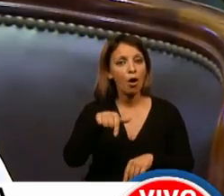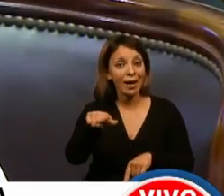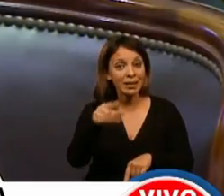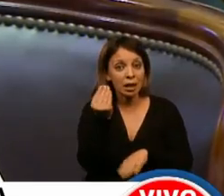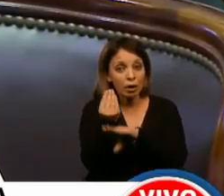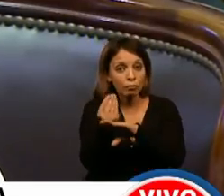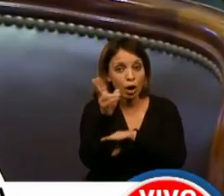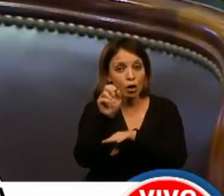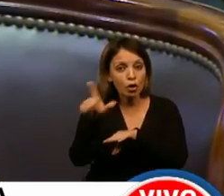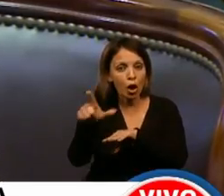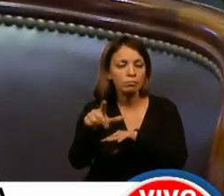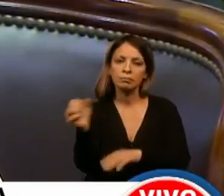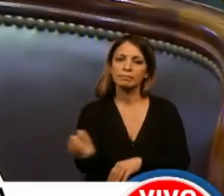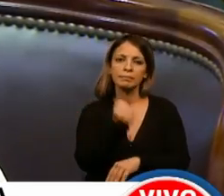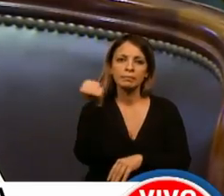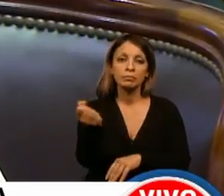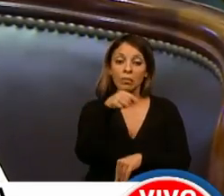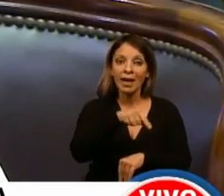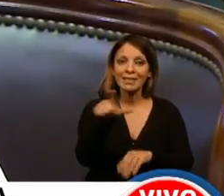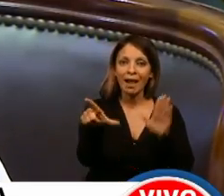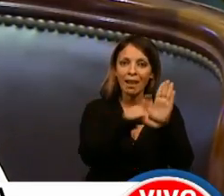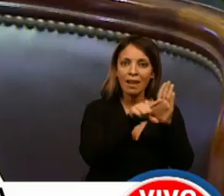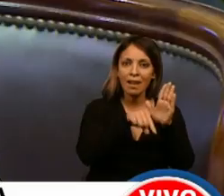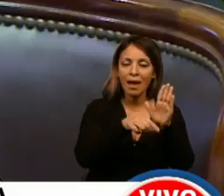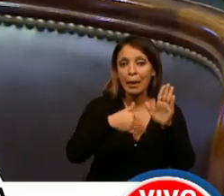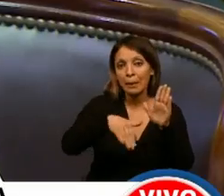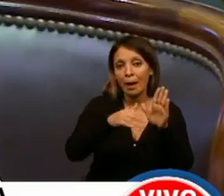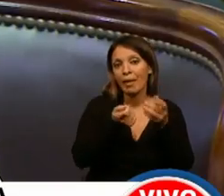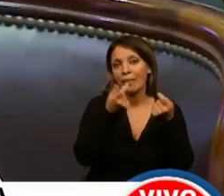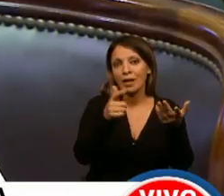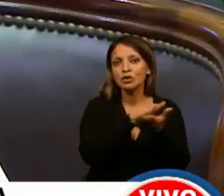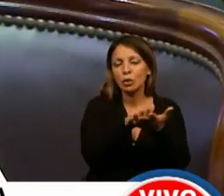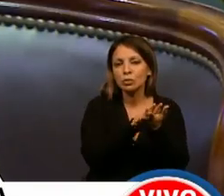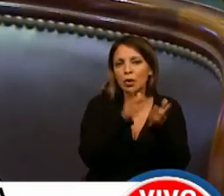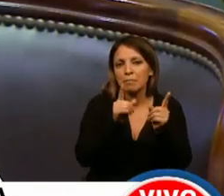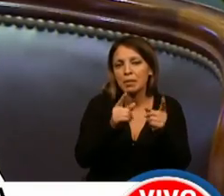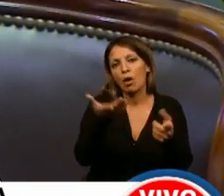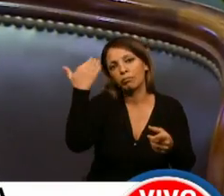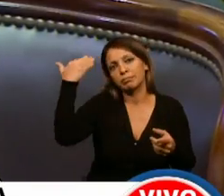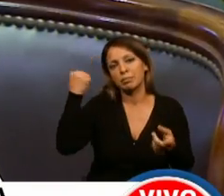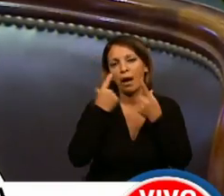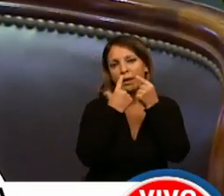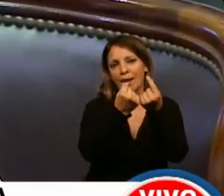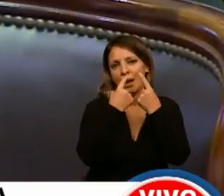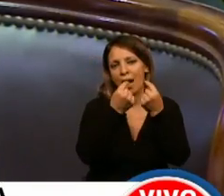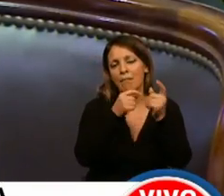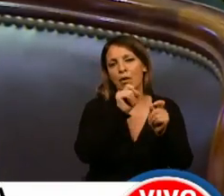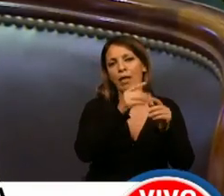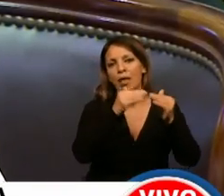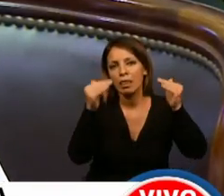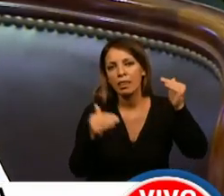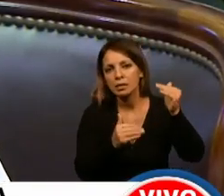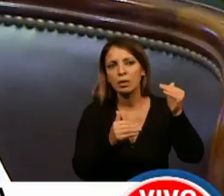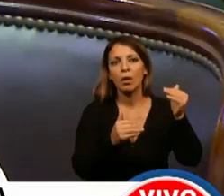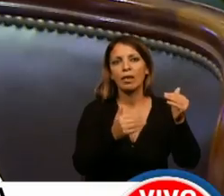y frente al tratamiento de esta ley que viene a enmendar justamente aquellos reclamos de desigualdad